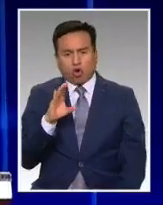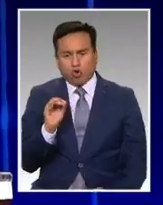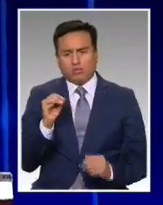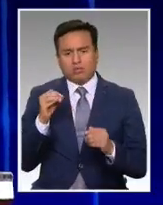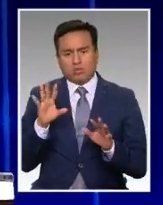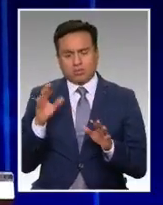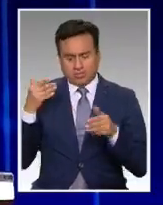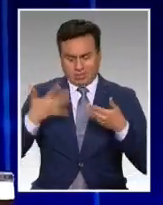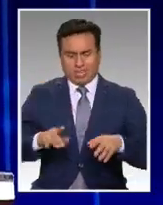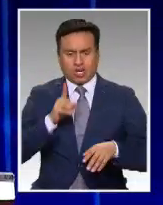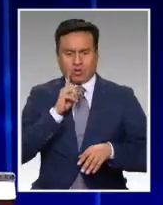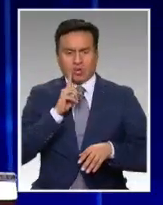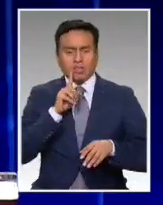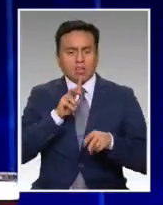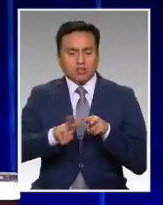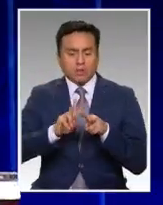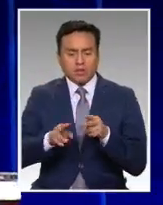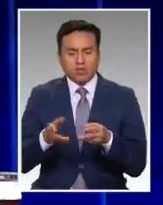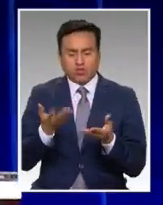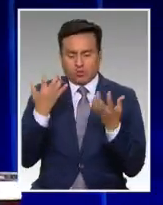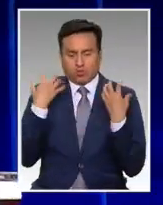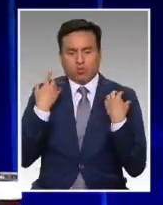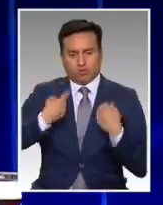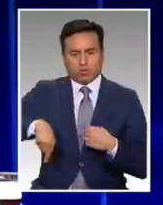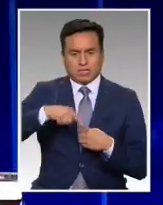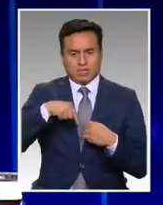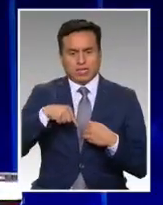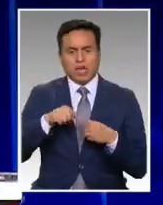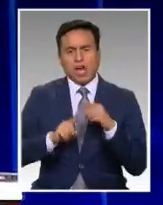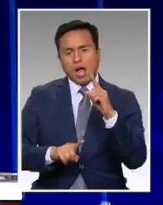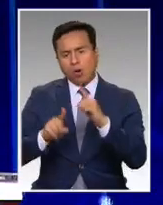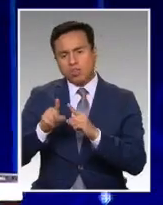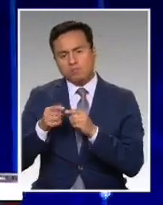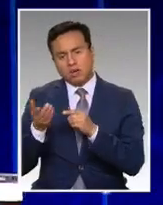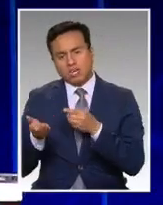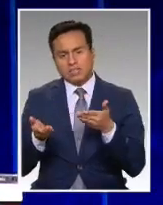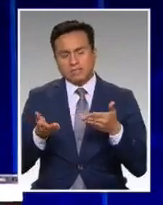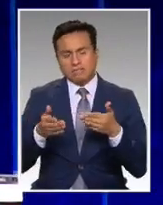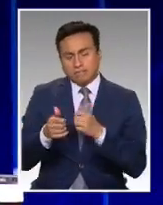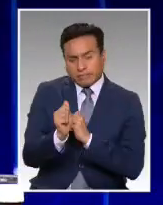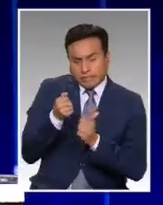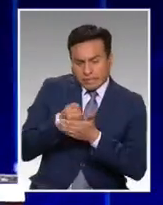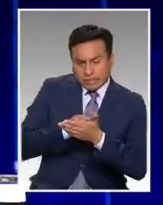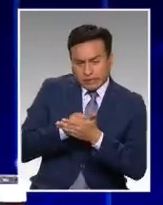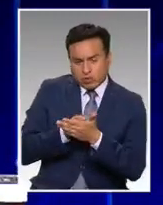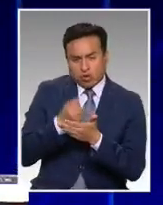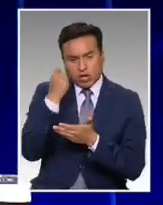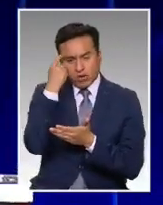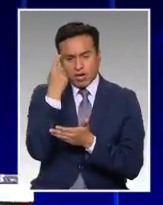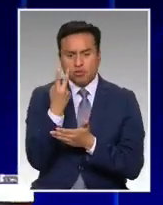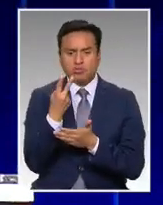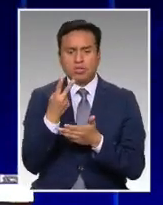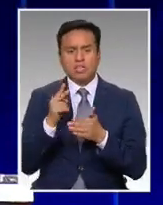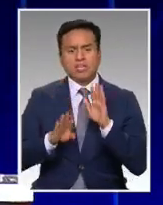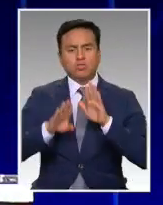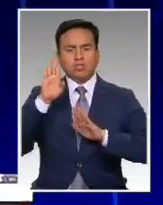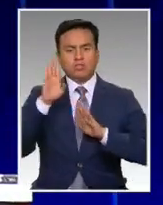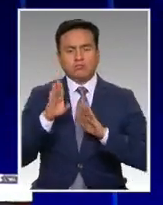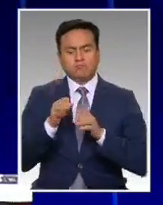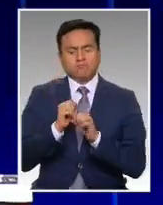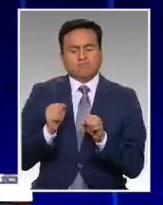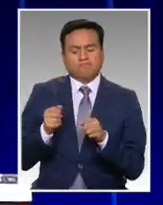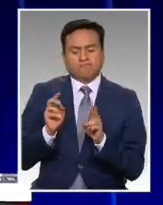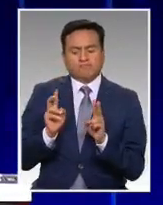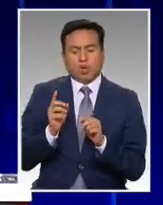y quienes podrían resolverlos somos nosotros lo que estamos acá algunas partes del desafío y yo considero que hay dos candidaturas inhabilitadas